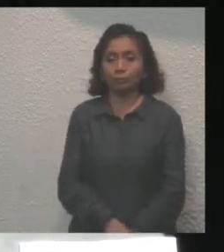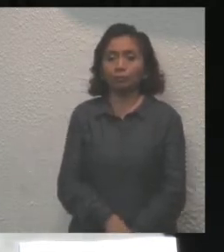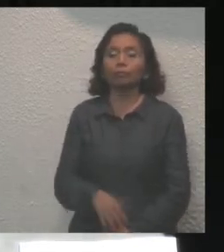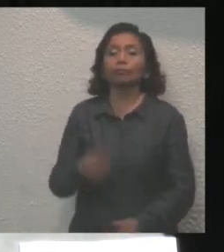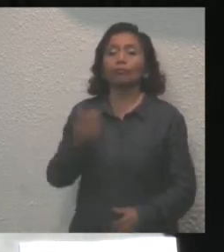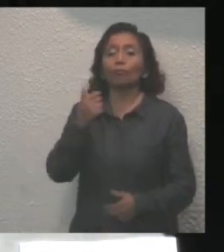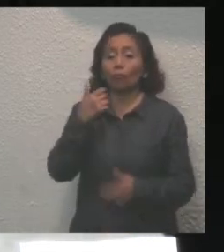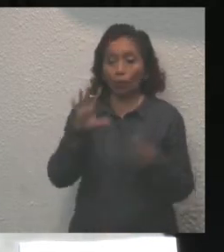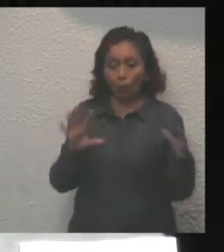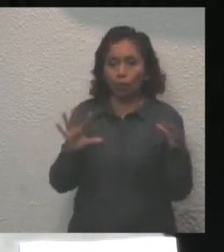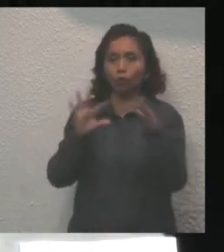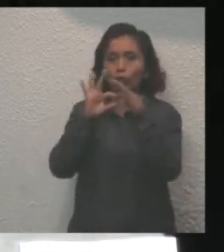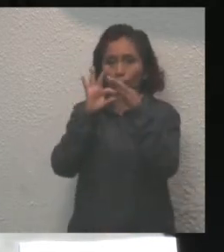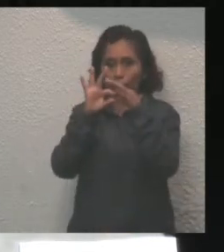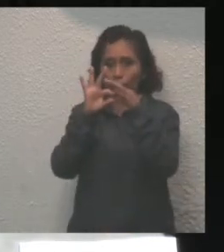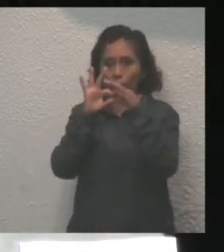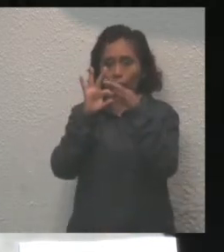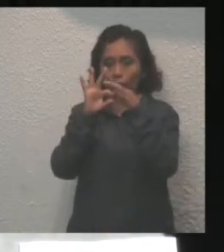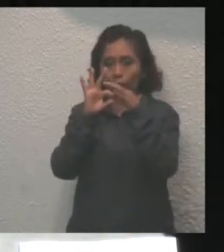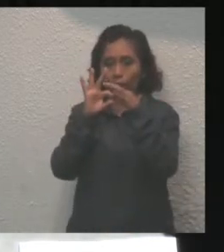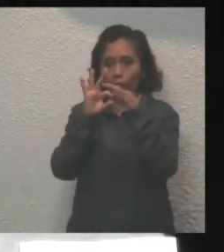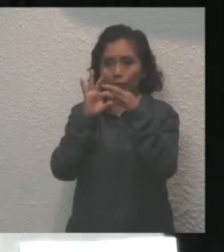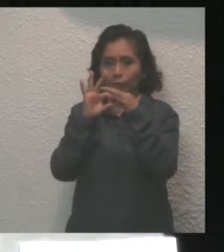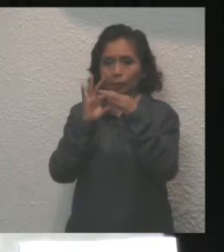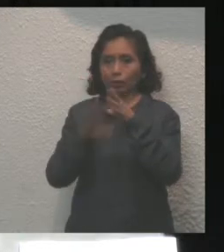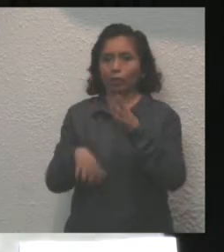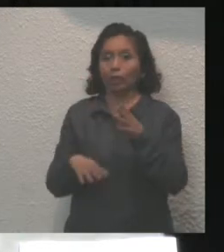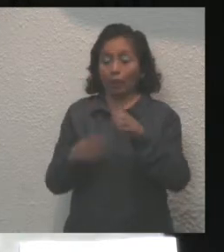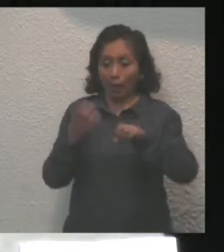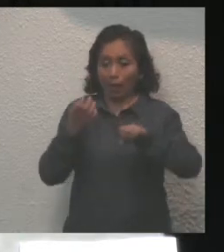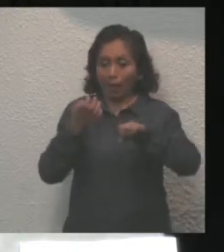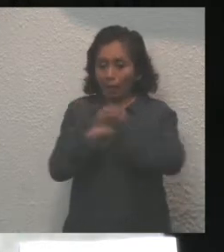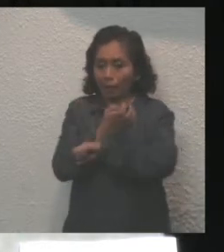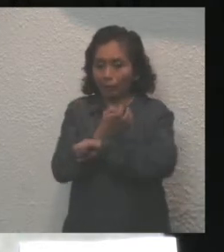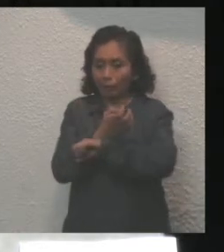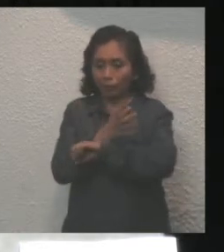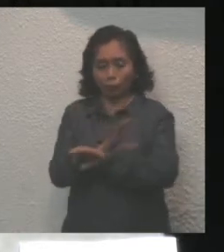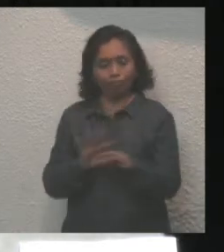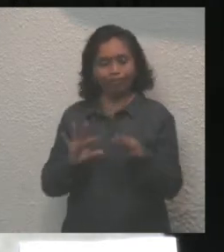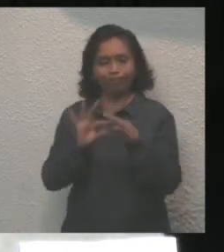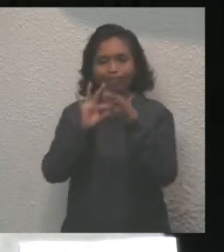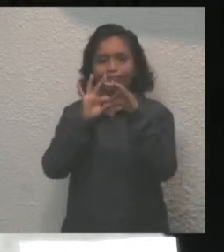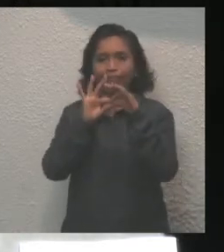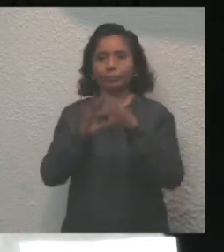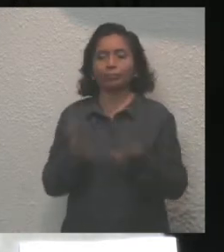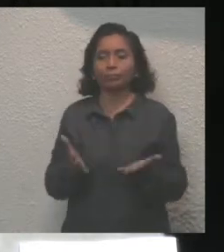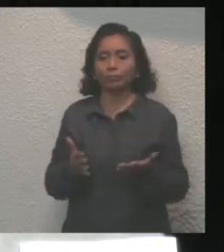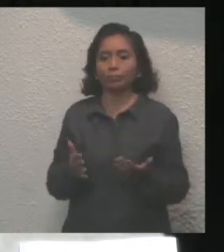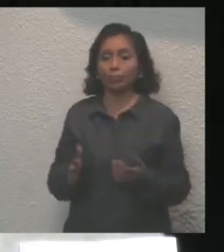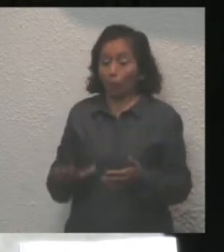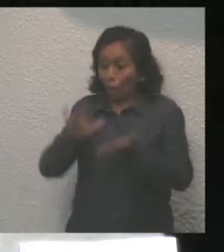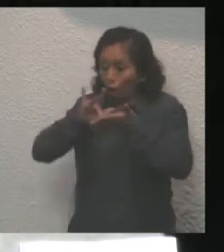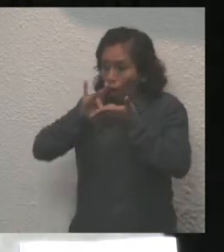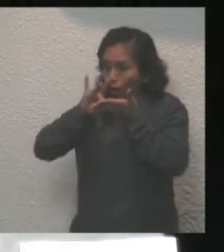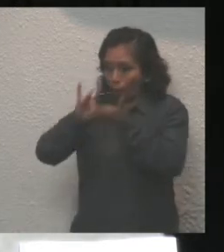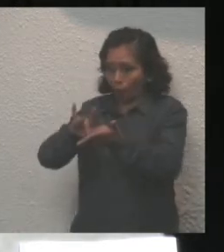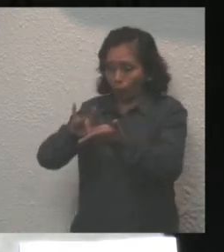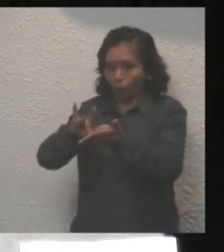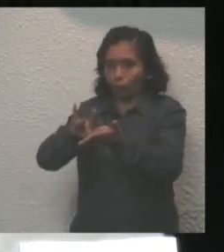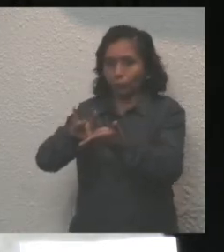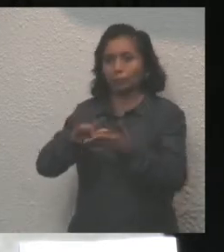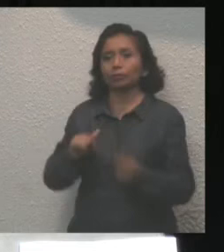seremos aliados en lo que más le convenga a nuestra entidad. Cuente con el